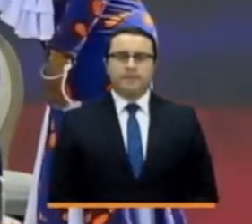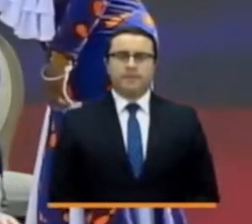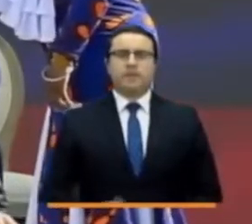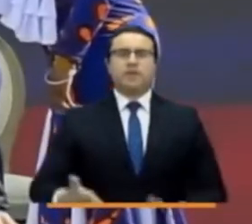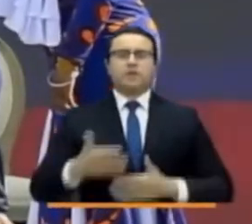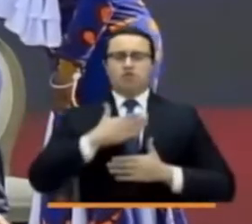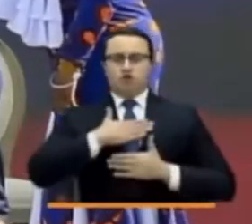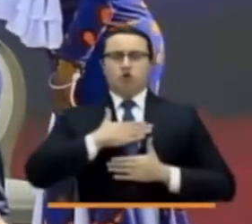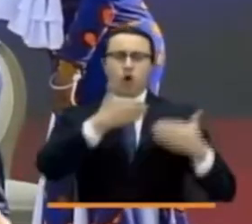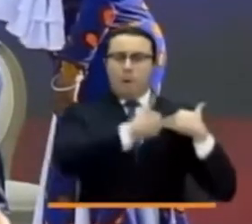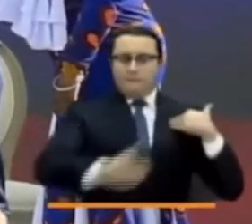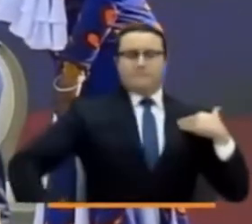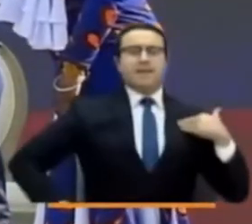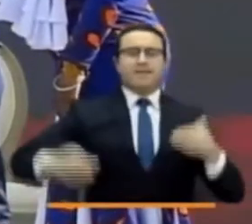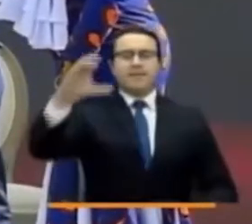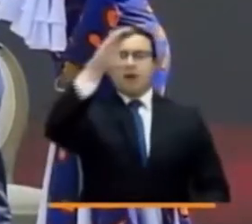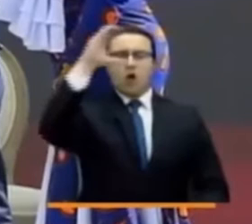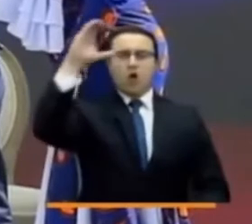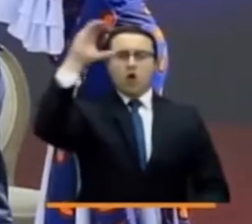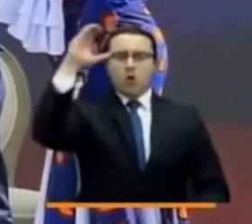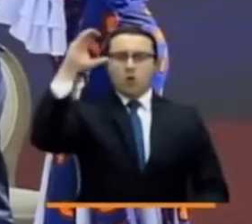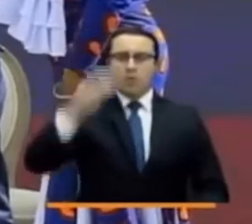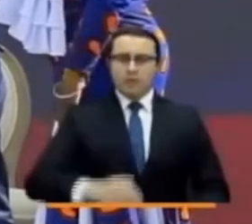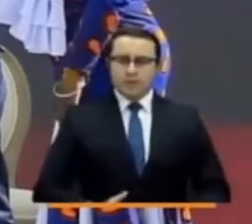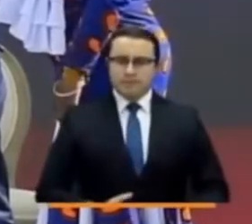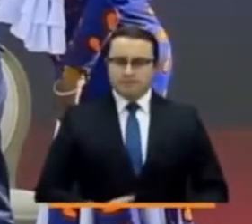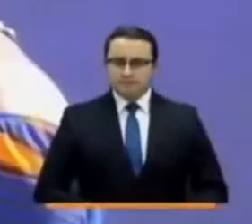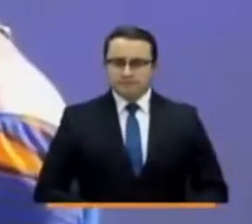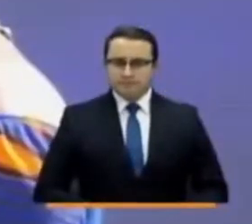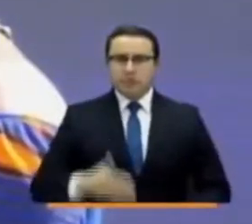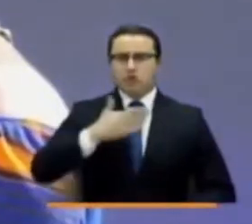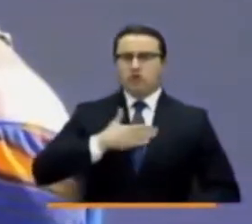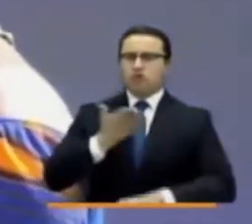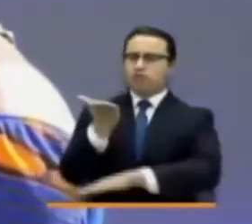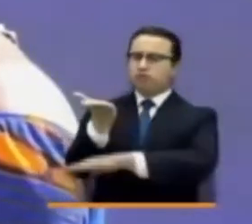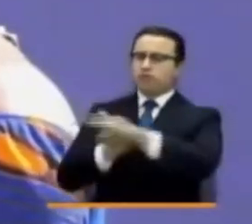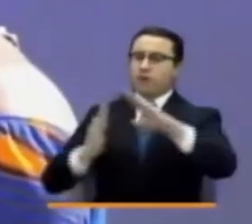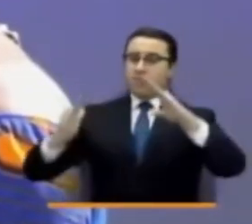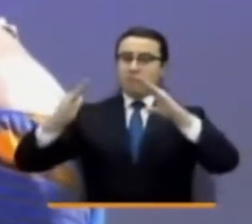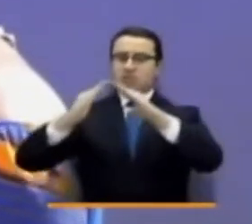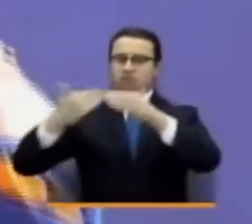Presidente de Colombia, le solicito a la Casa Militar